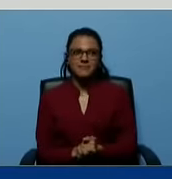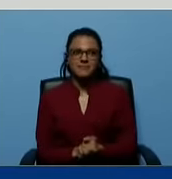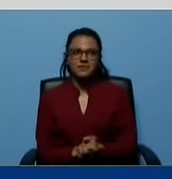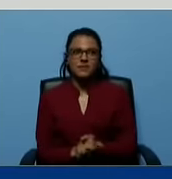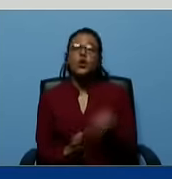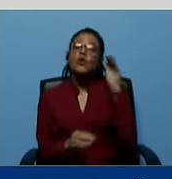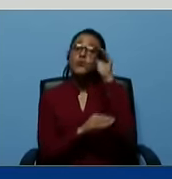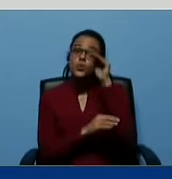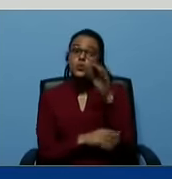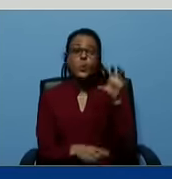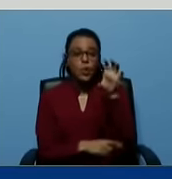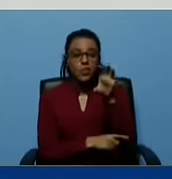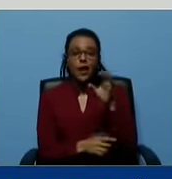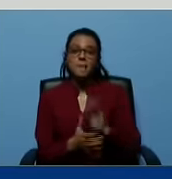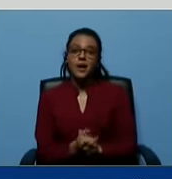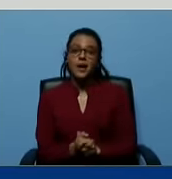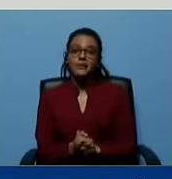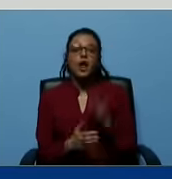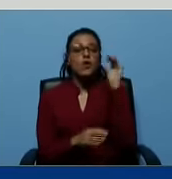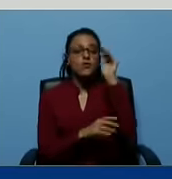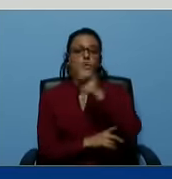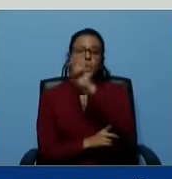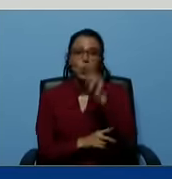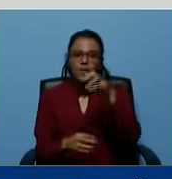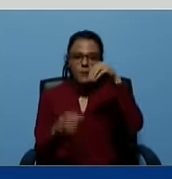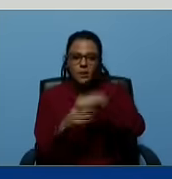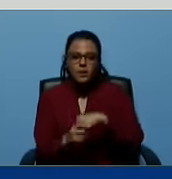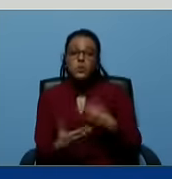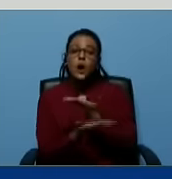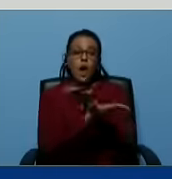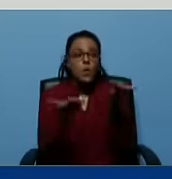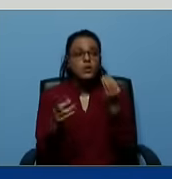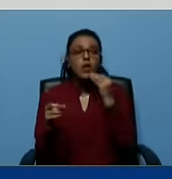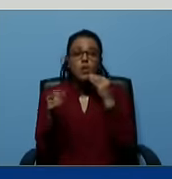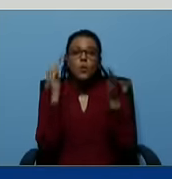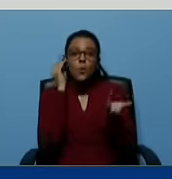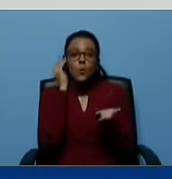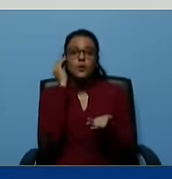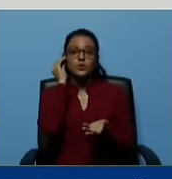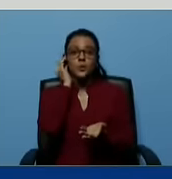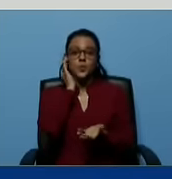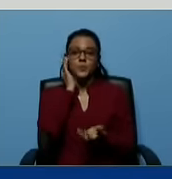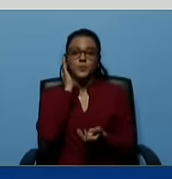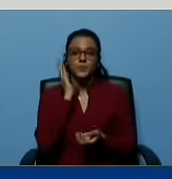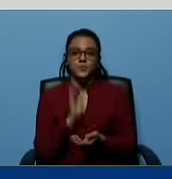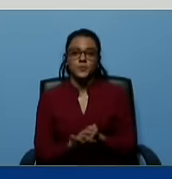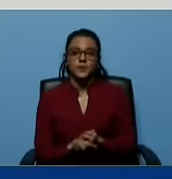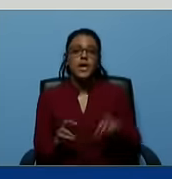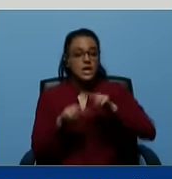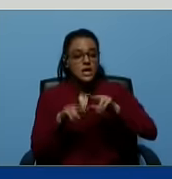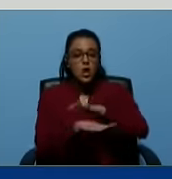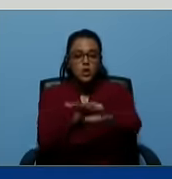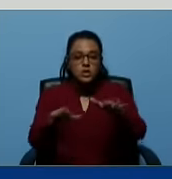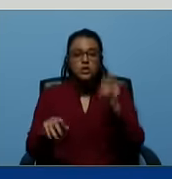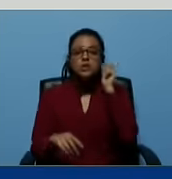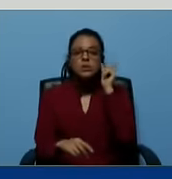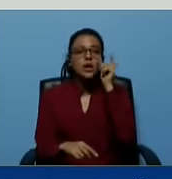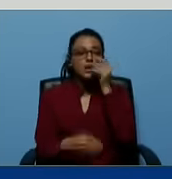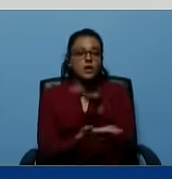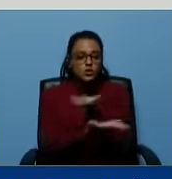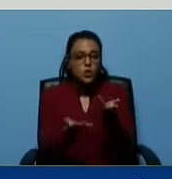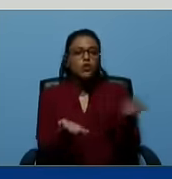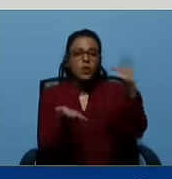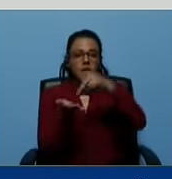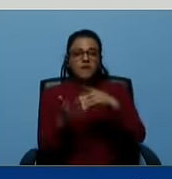Es el futuro de Venezuela, ustedes, esa juventud. Y los niños y niñas que vienen en